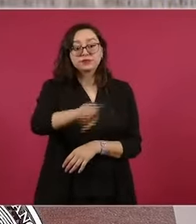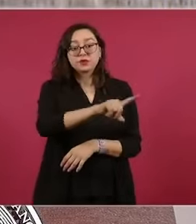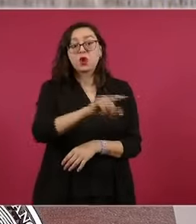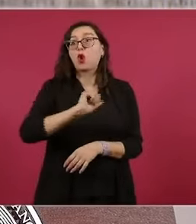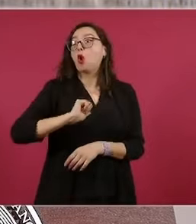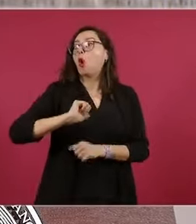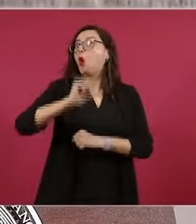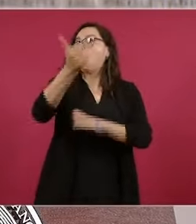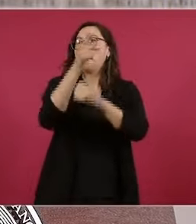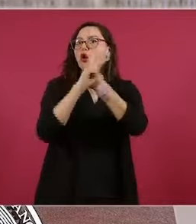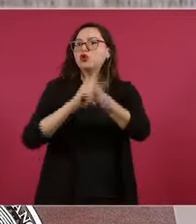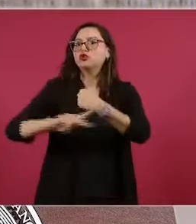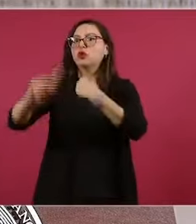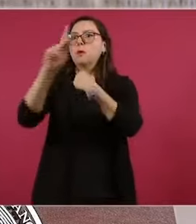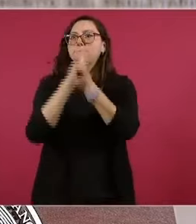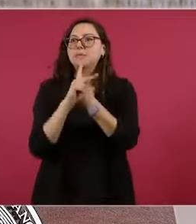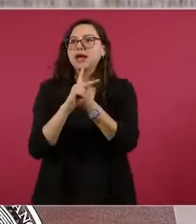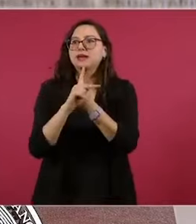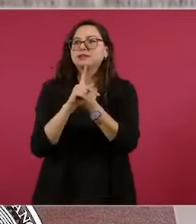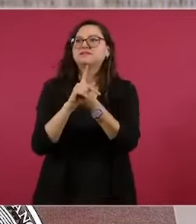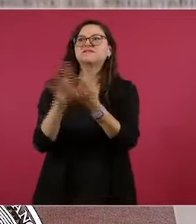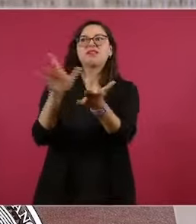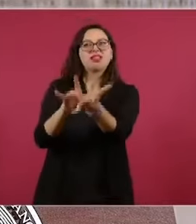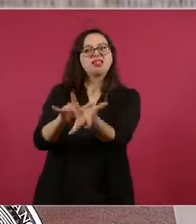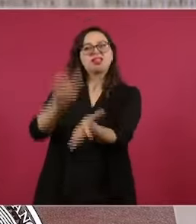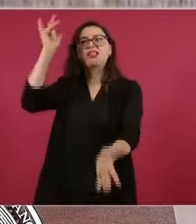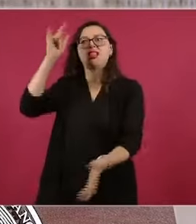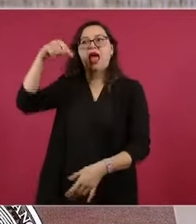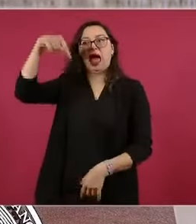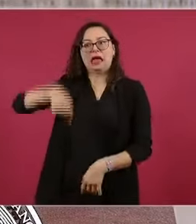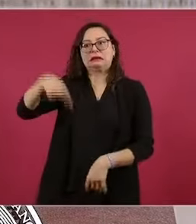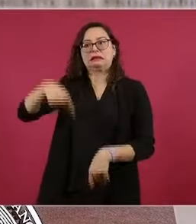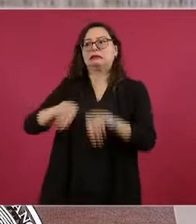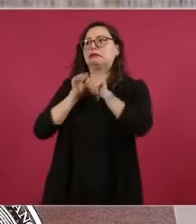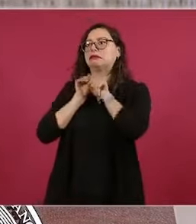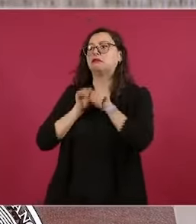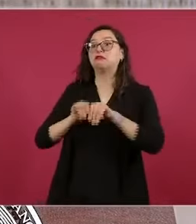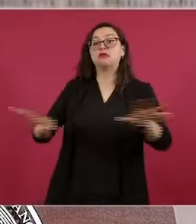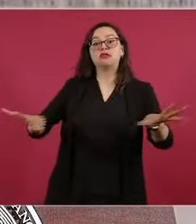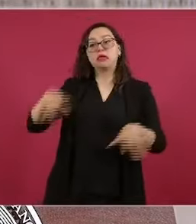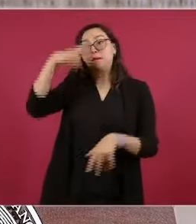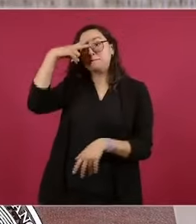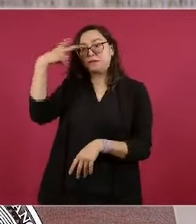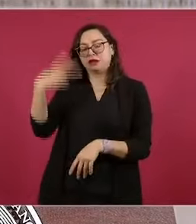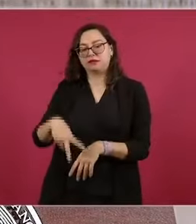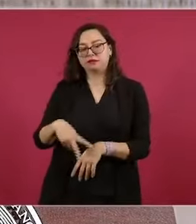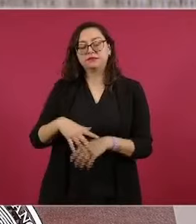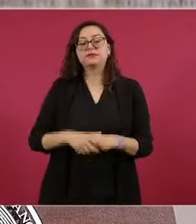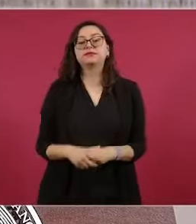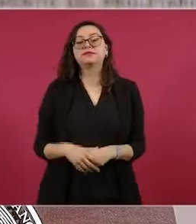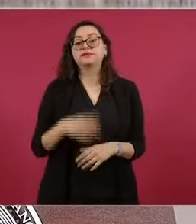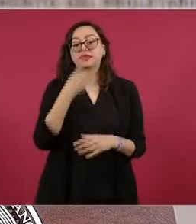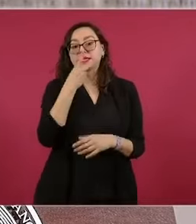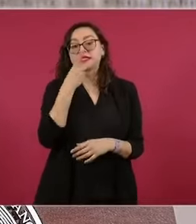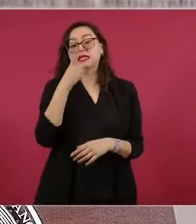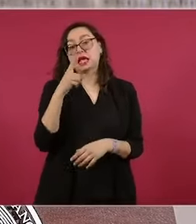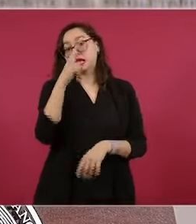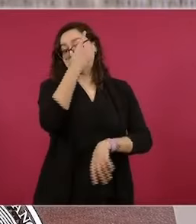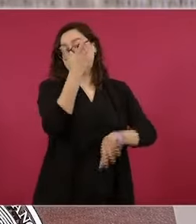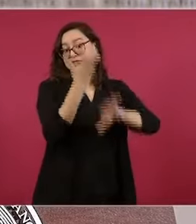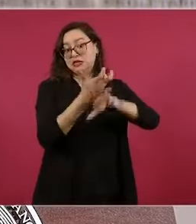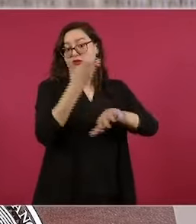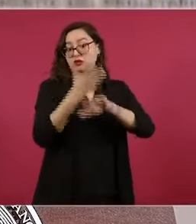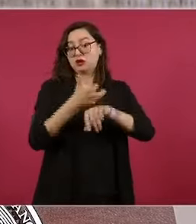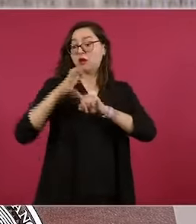país y hacen creer que pasó en México. El 8 de marzo pasado, un helicóptero de la Guardia Nacional de Estados Unidos se